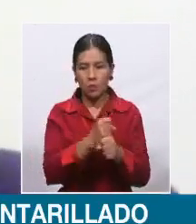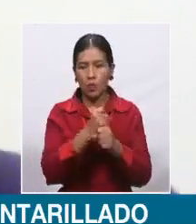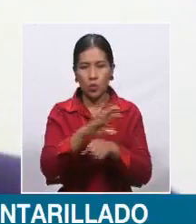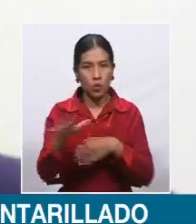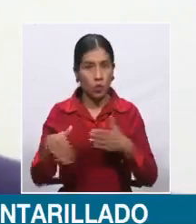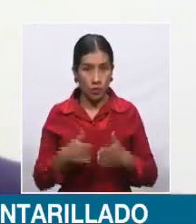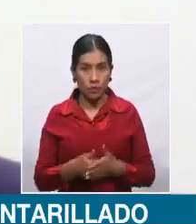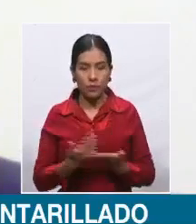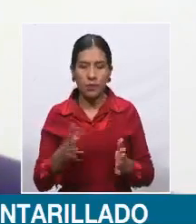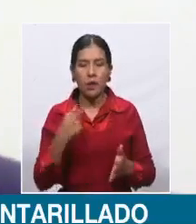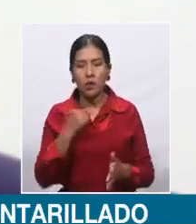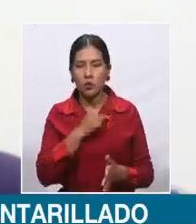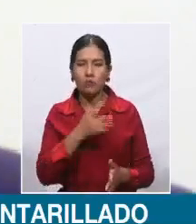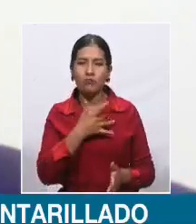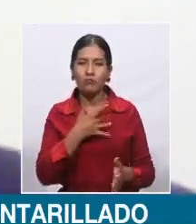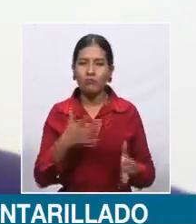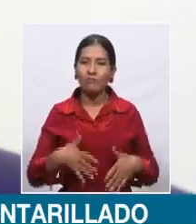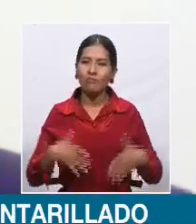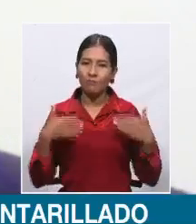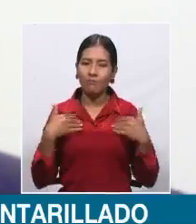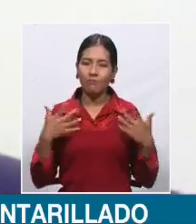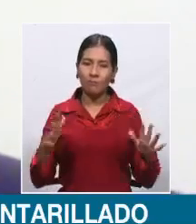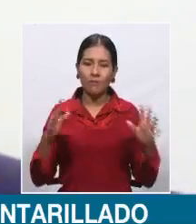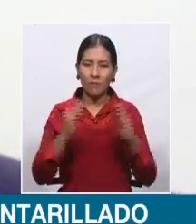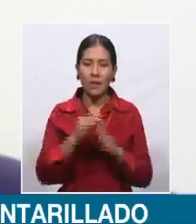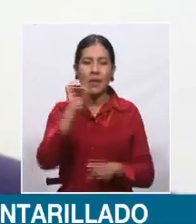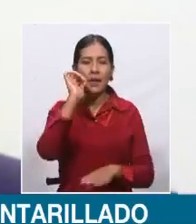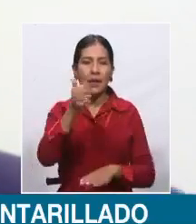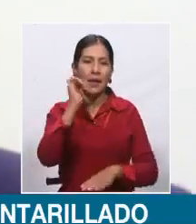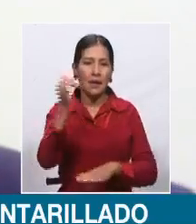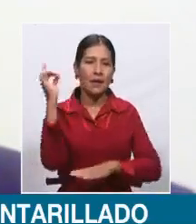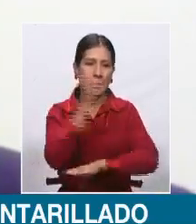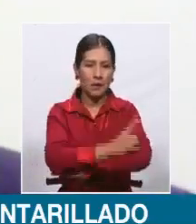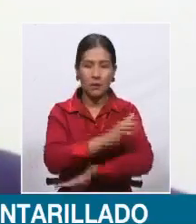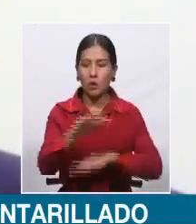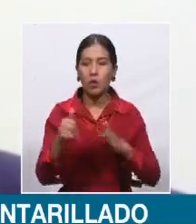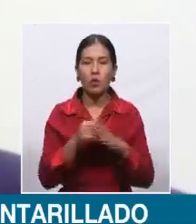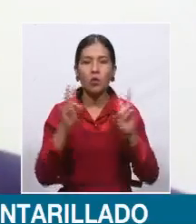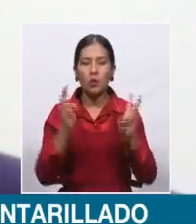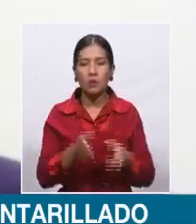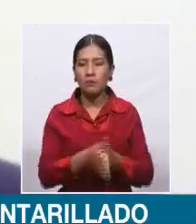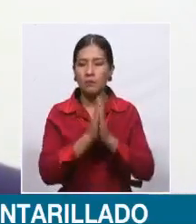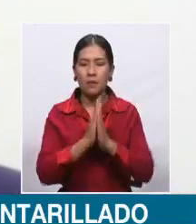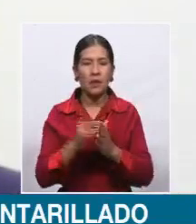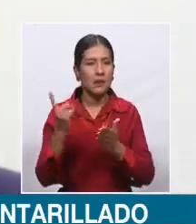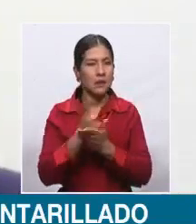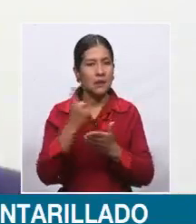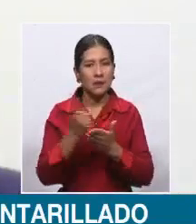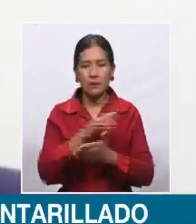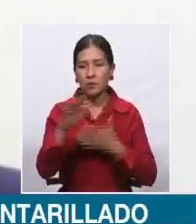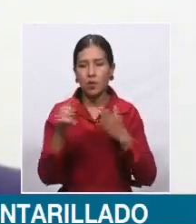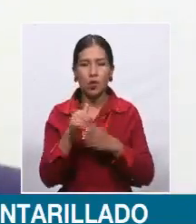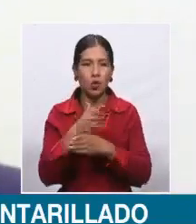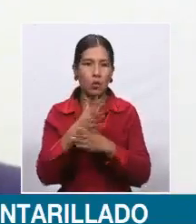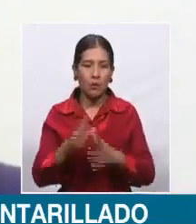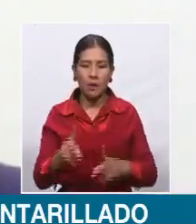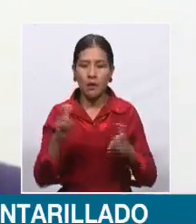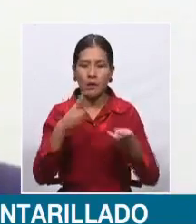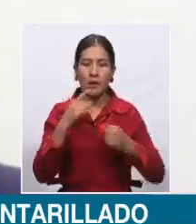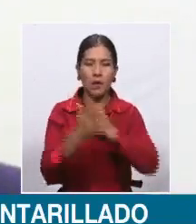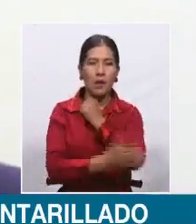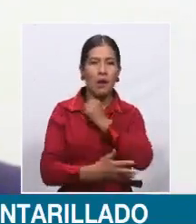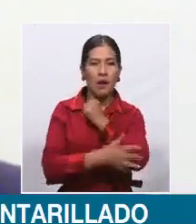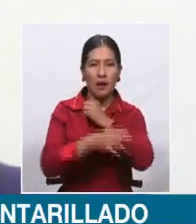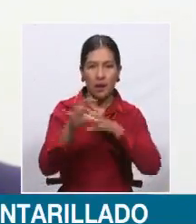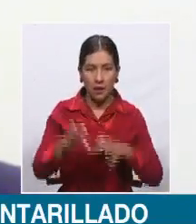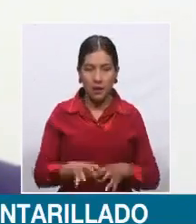y eso lo estamos viviendo, lo estamos palpando, ¿no? A diario son las demandas de nuestros compañeros agricultores que